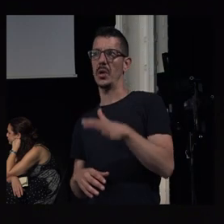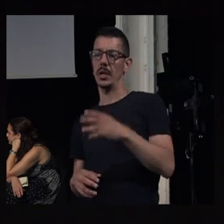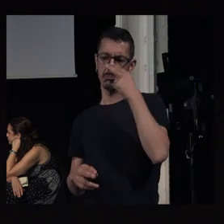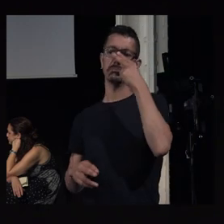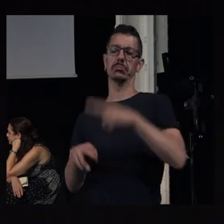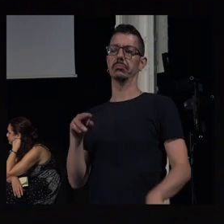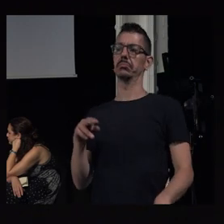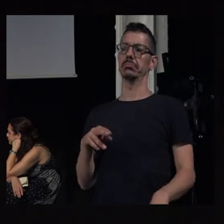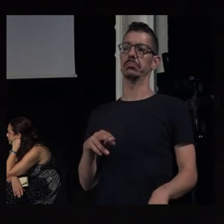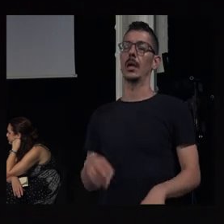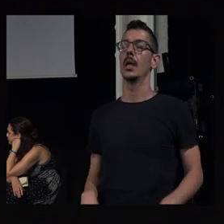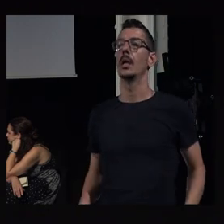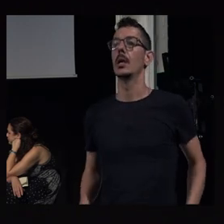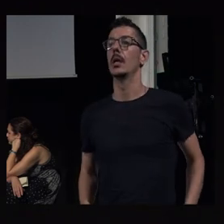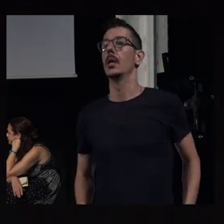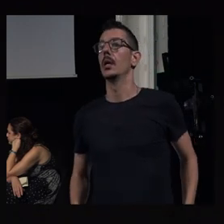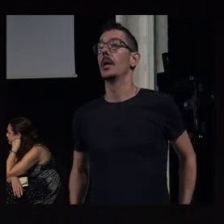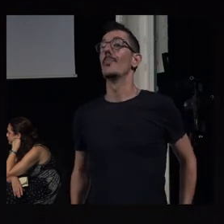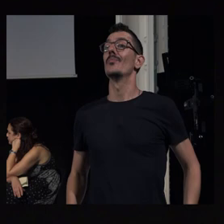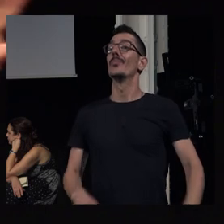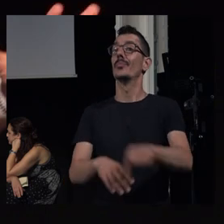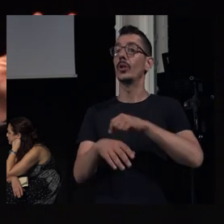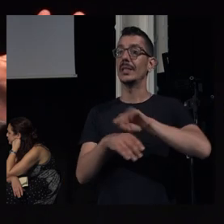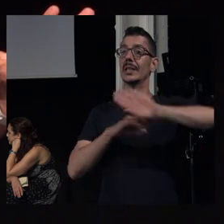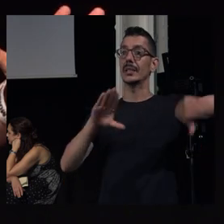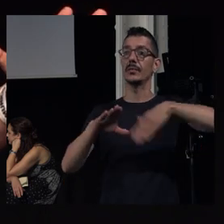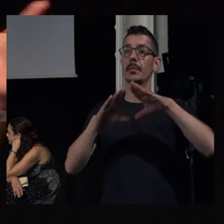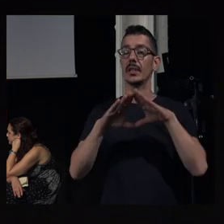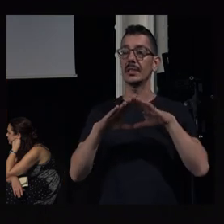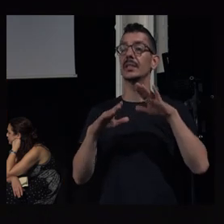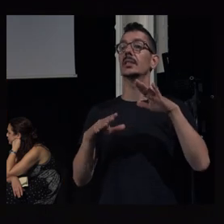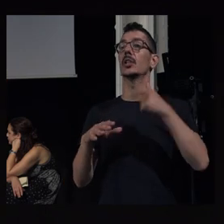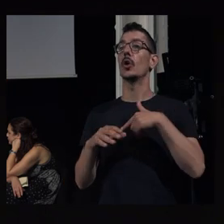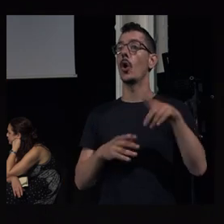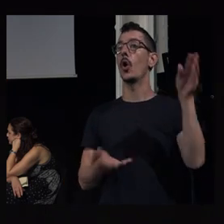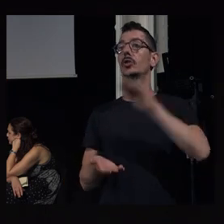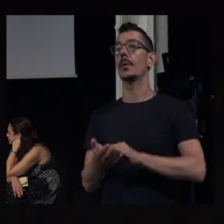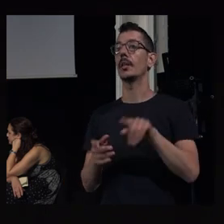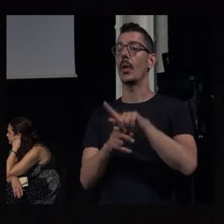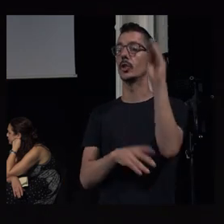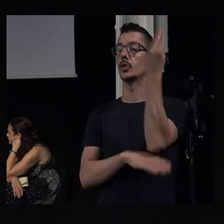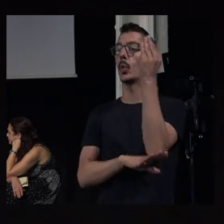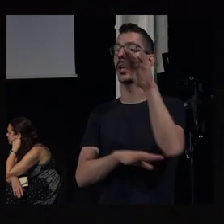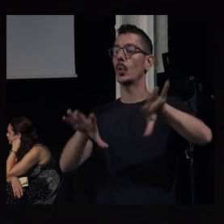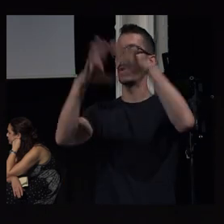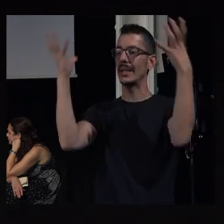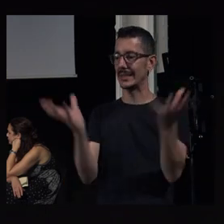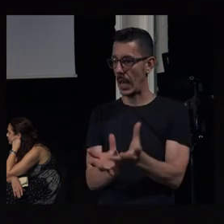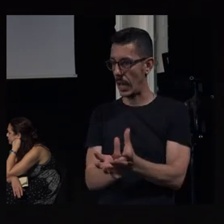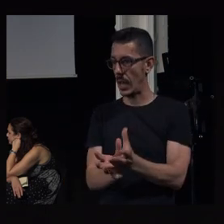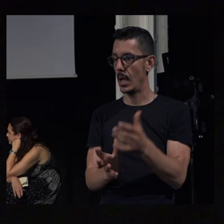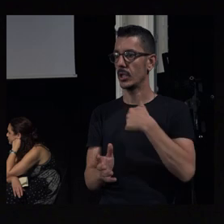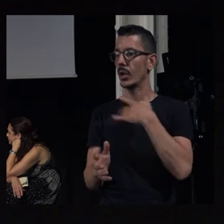experiencia podemos tener, o más políticas transfeministas, yo vuelvo a lo del sujeto universal, que esto igual antes se ha planteado en el debate,